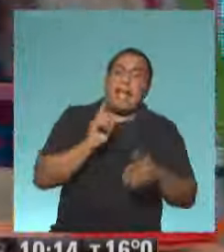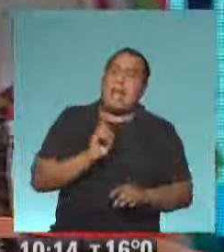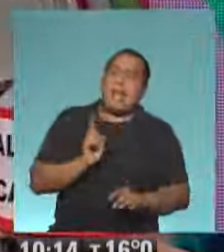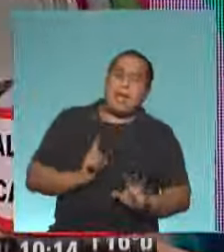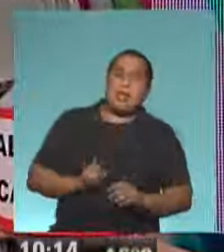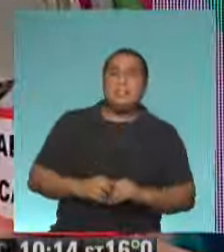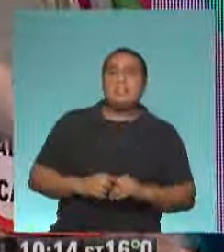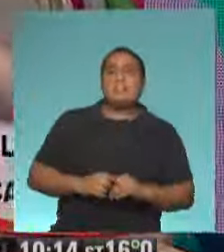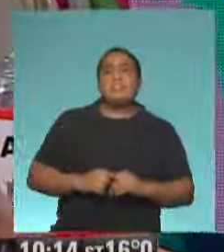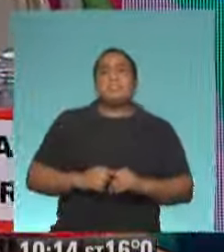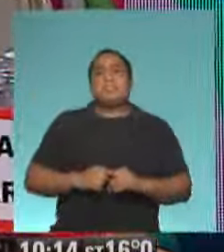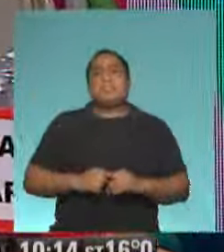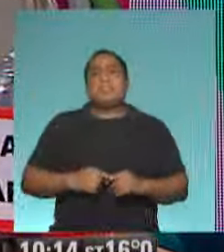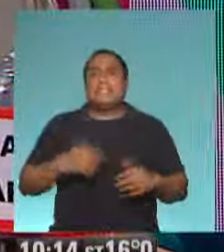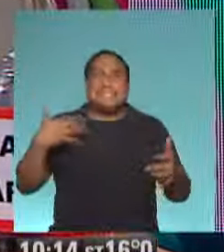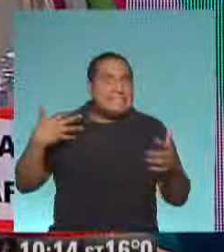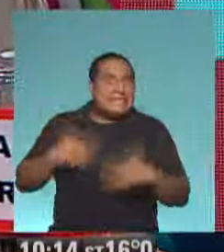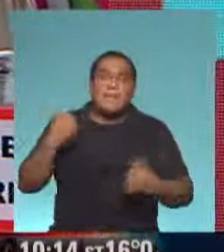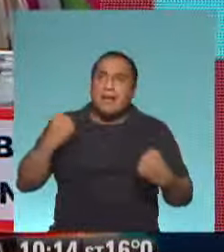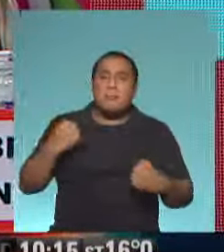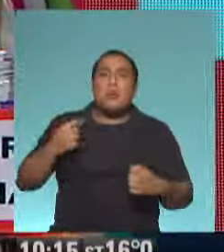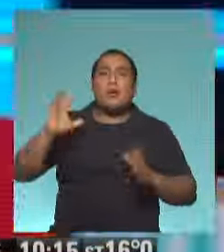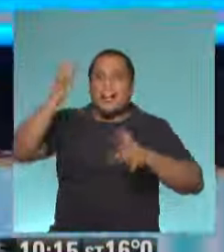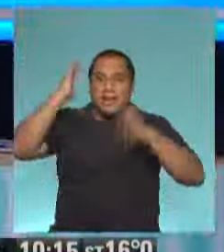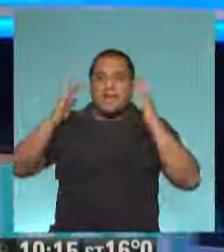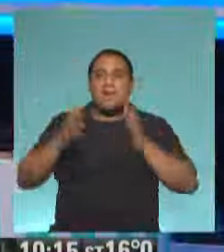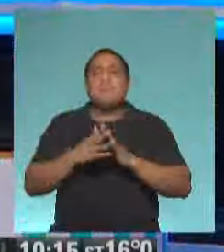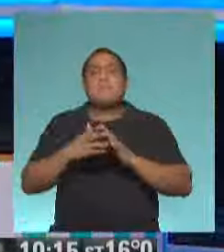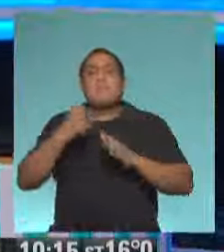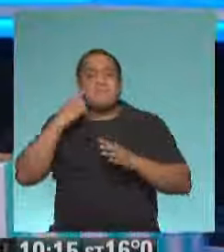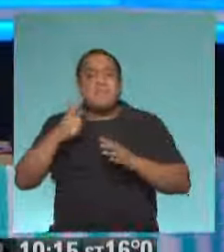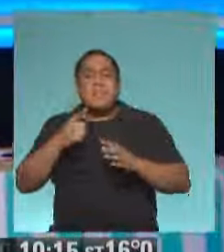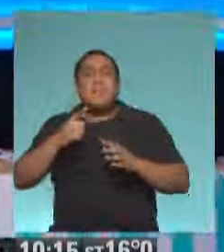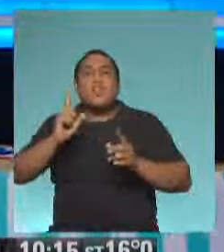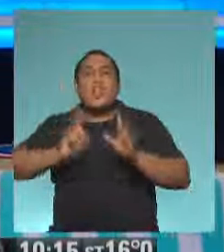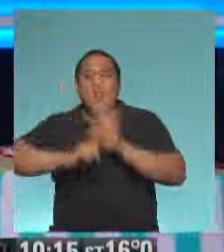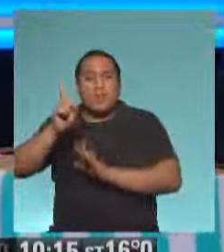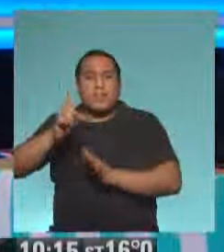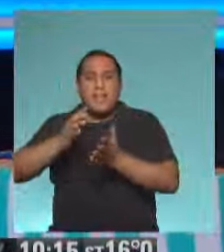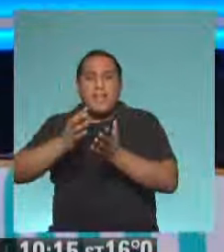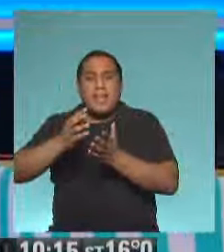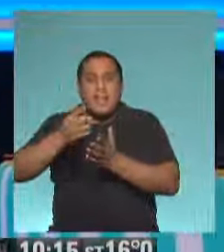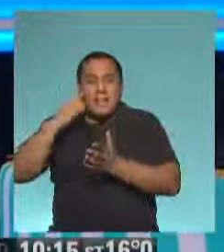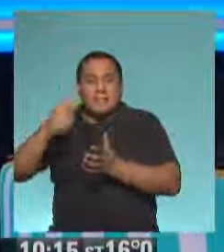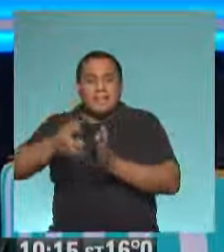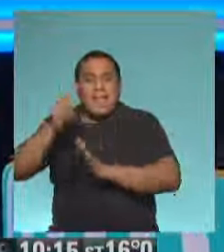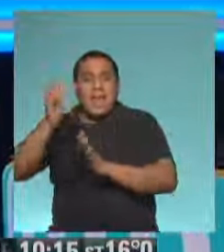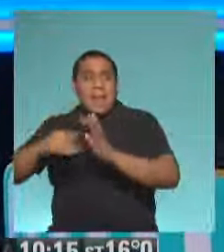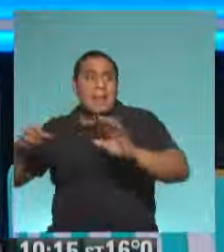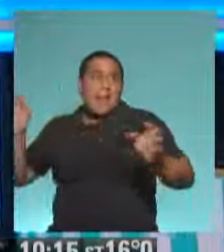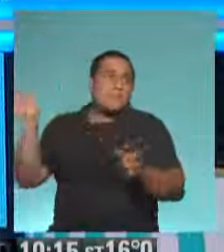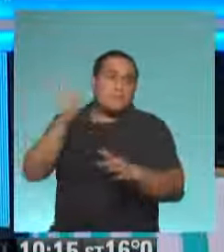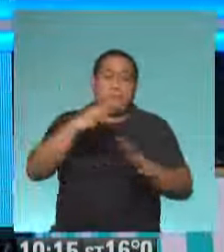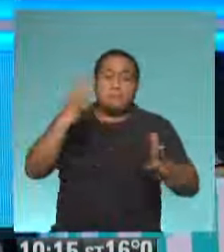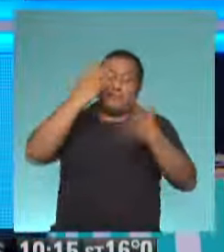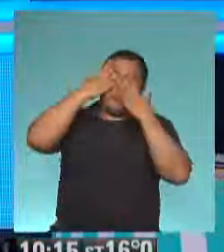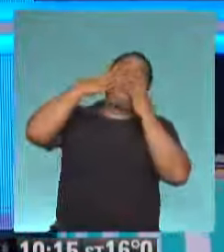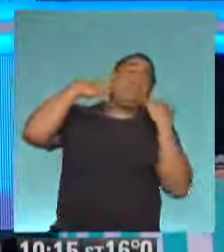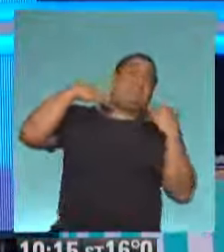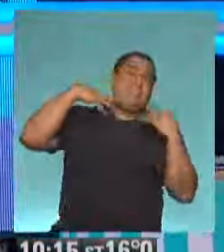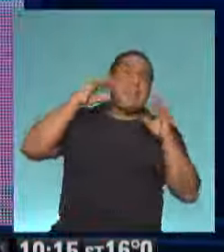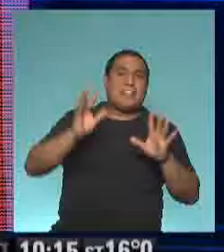ya quiero que venga el carnaval. Tengo ganas del carnaval del norte, ese que se tira harina, así. ¡Harina! ¡La qué chaya! Bueno. Bueno, ¿cómo